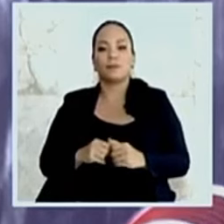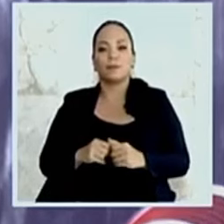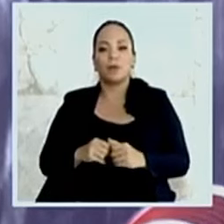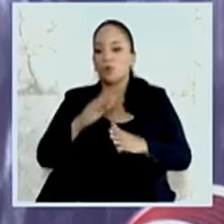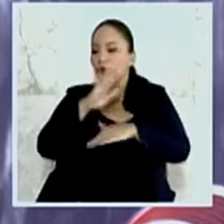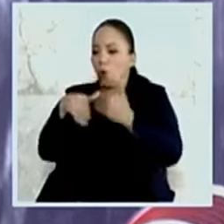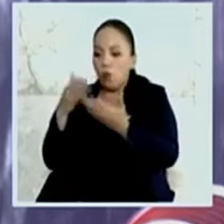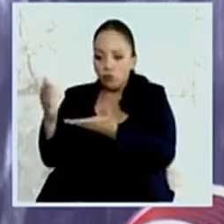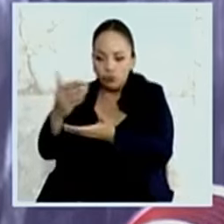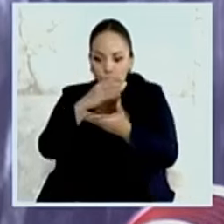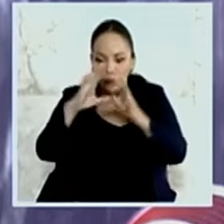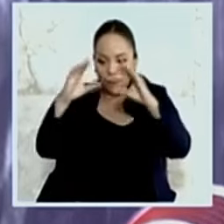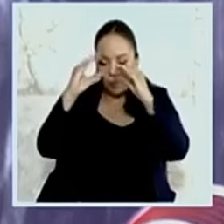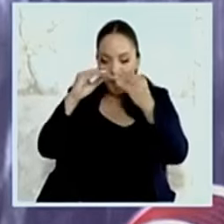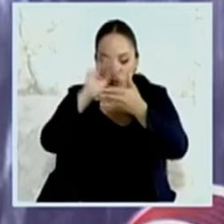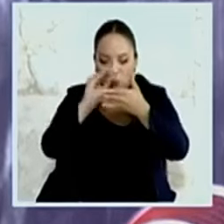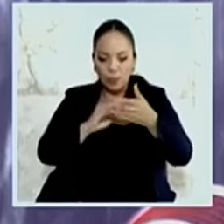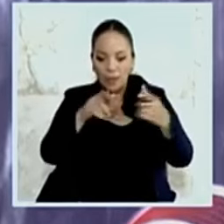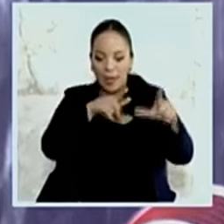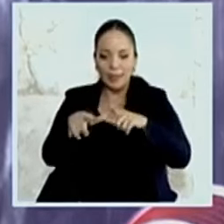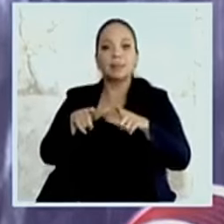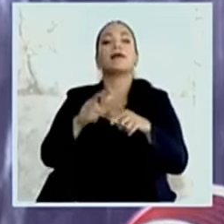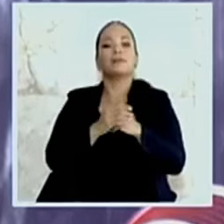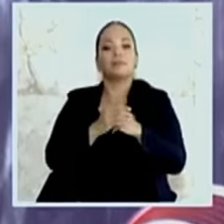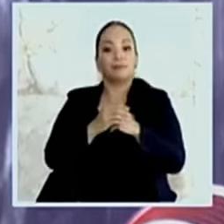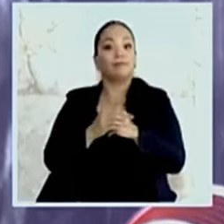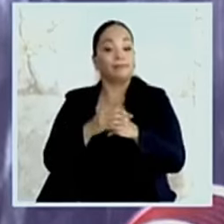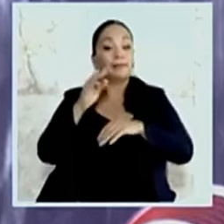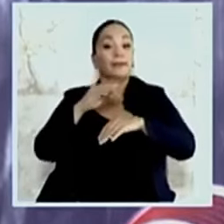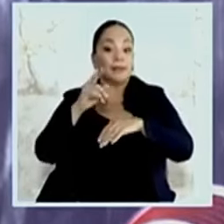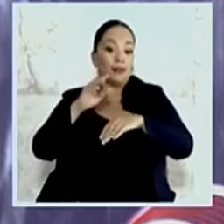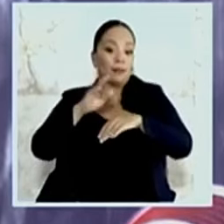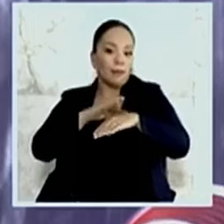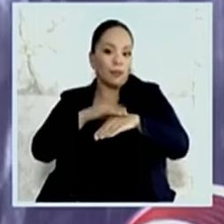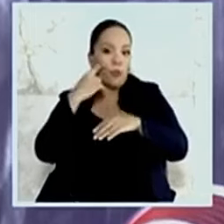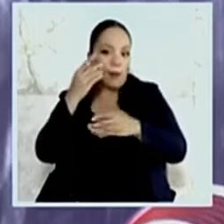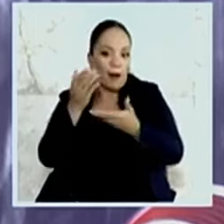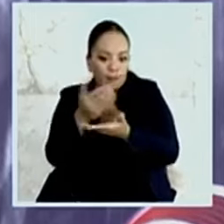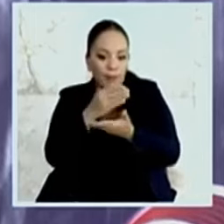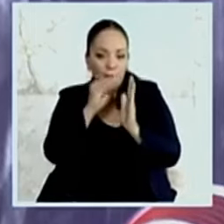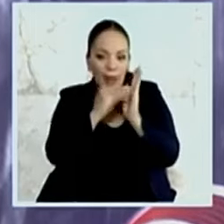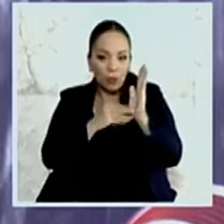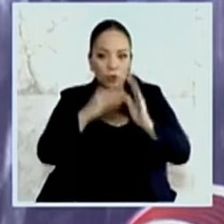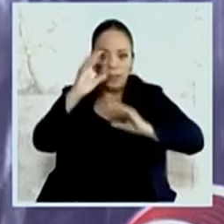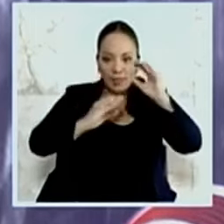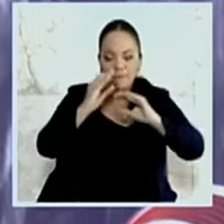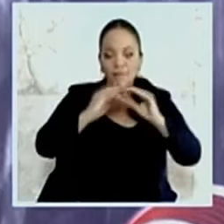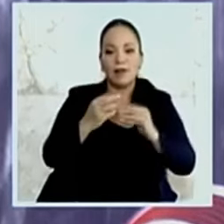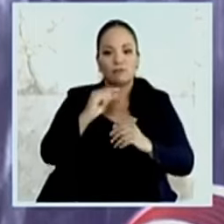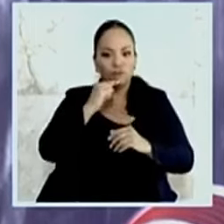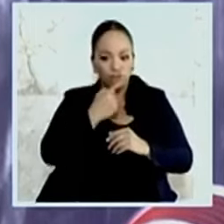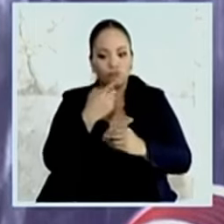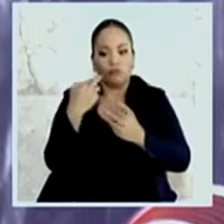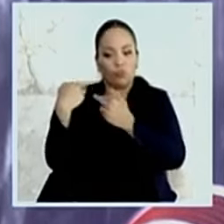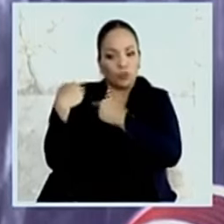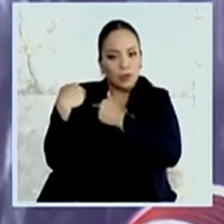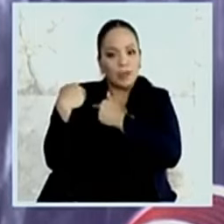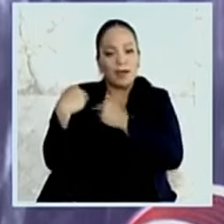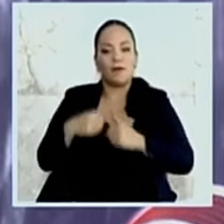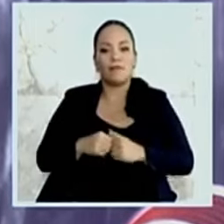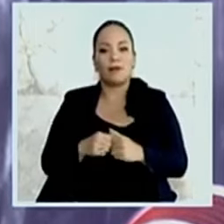primeros permisos para iniciar la parte práctica de la investigación para recapitular la información necesaria